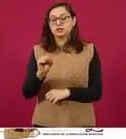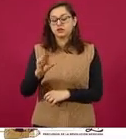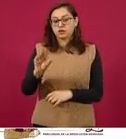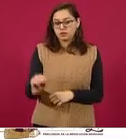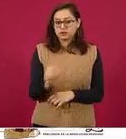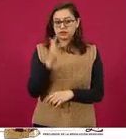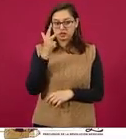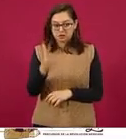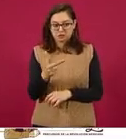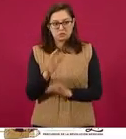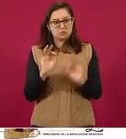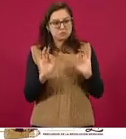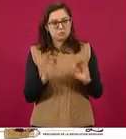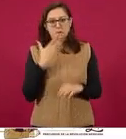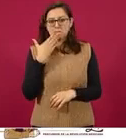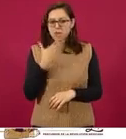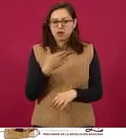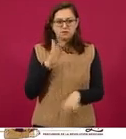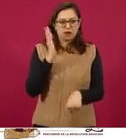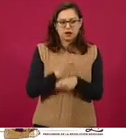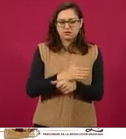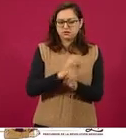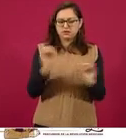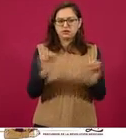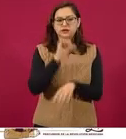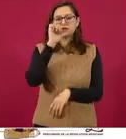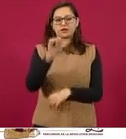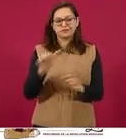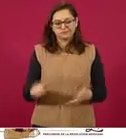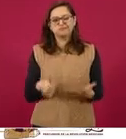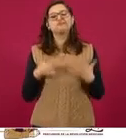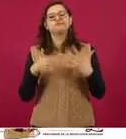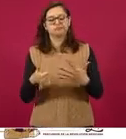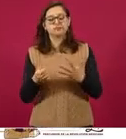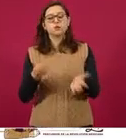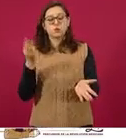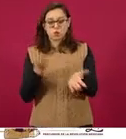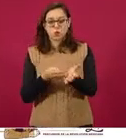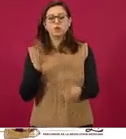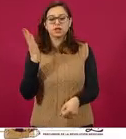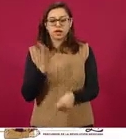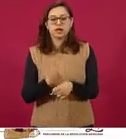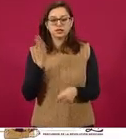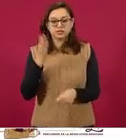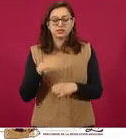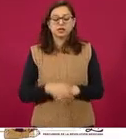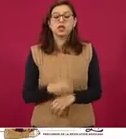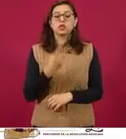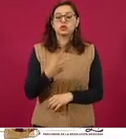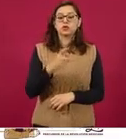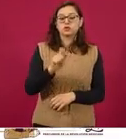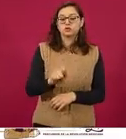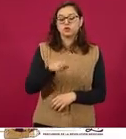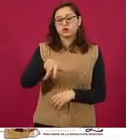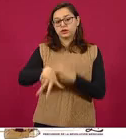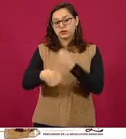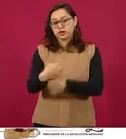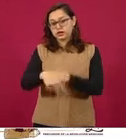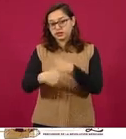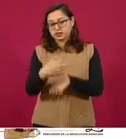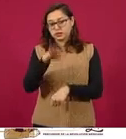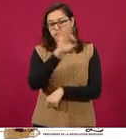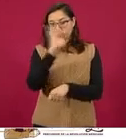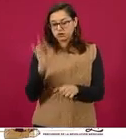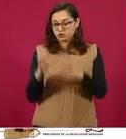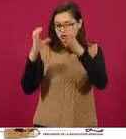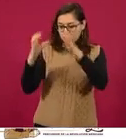798 resultaron sin infracción, 6 fueron infraccionadas, de eso fue un 2.13% de cilindros en mal